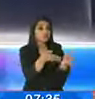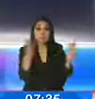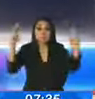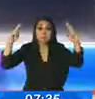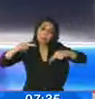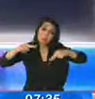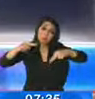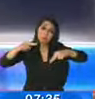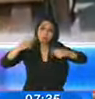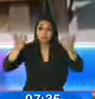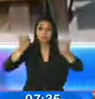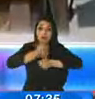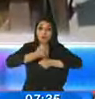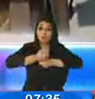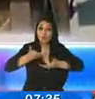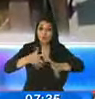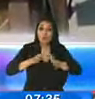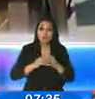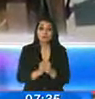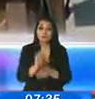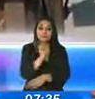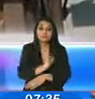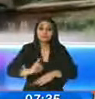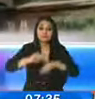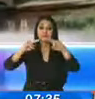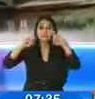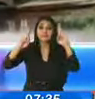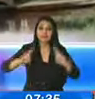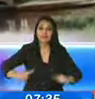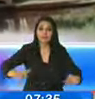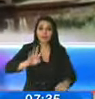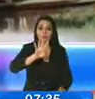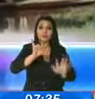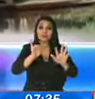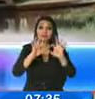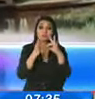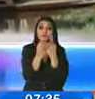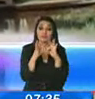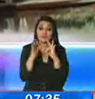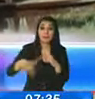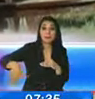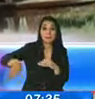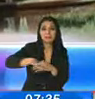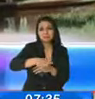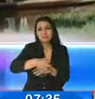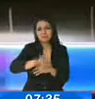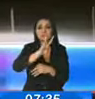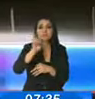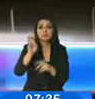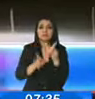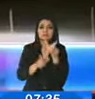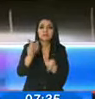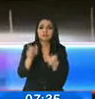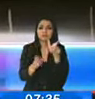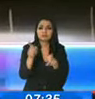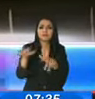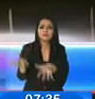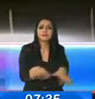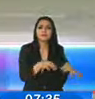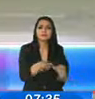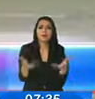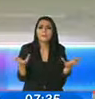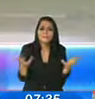turistas, no tenemos trabajo. Santay y sus 46 familias, que incluye una población que supera las 200 personas, cuenta con la actividad